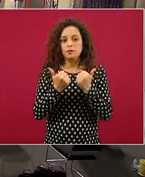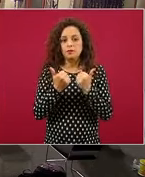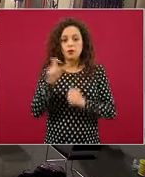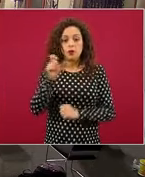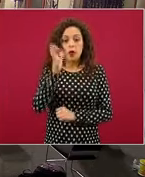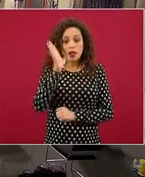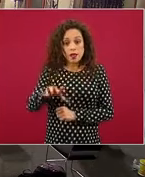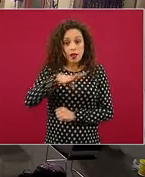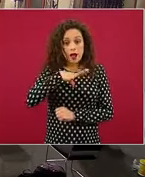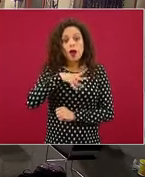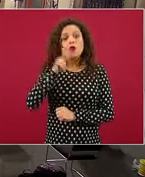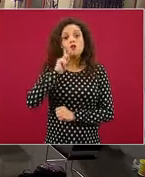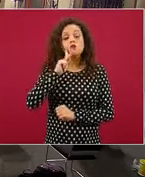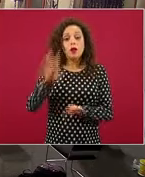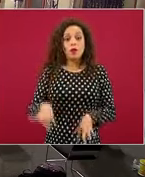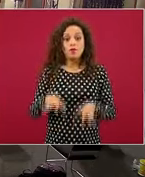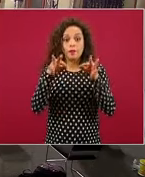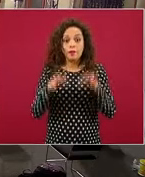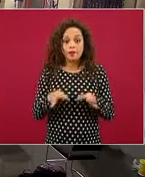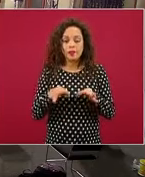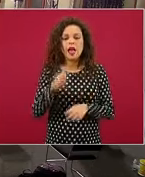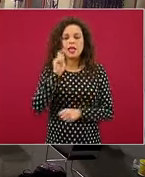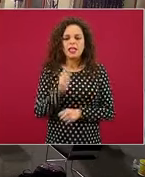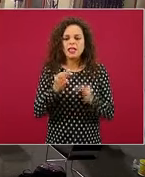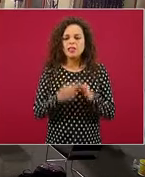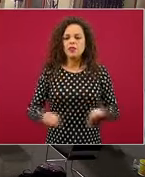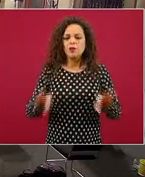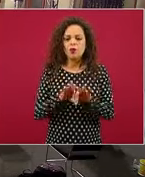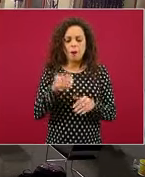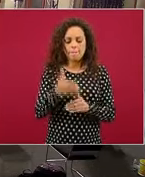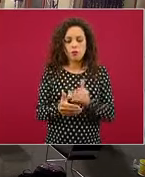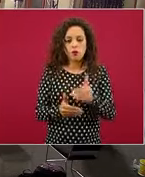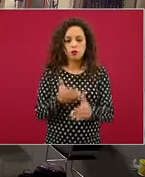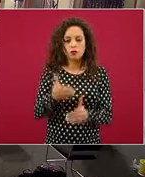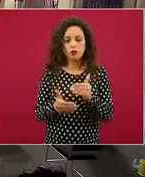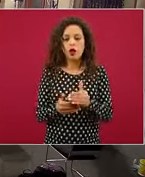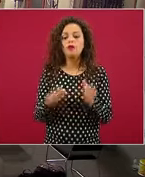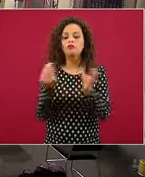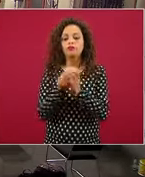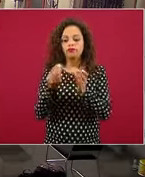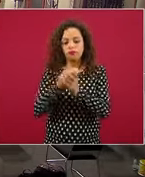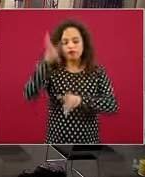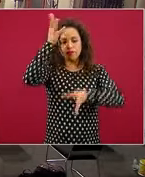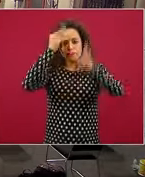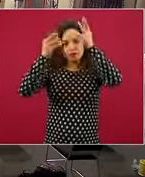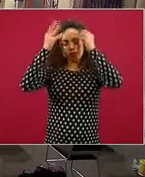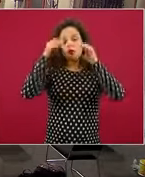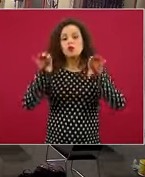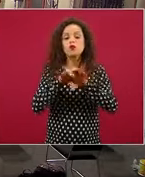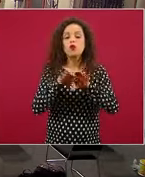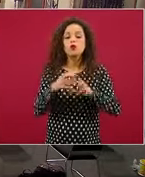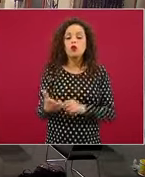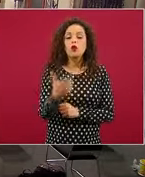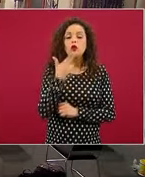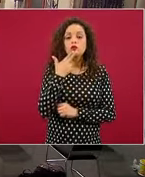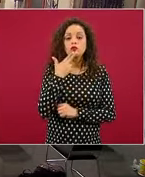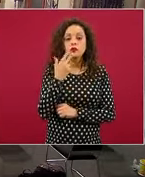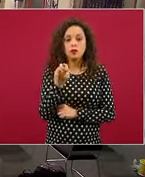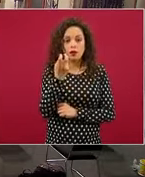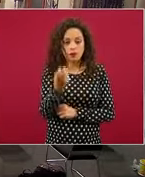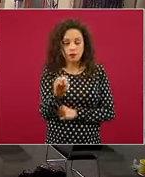estén disponibles, viene un proceso que es muy importante, que es precisamente la capacitación de cómo utilizarlas. Recordemos